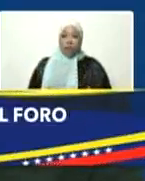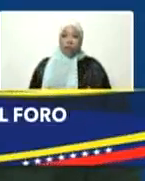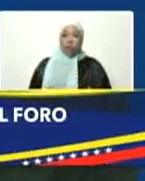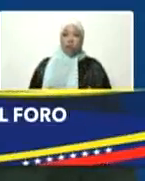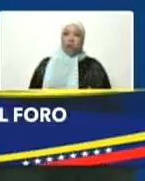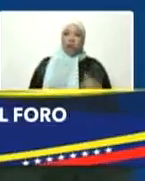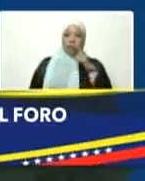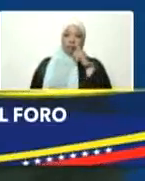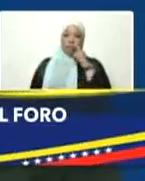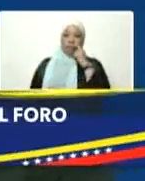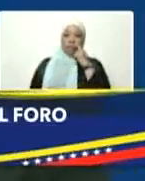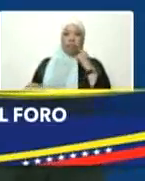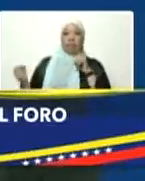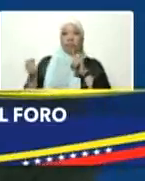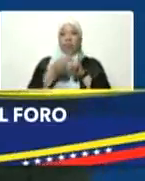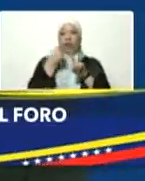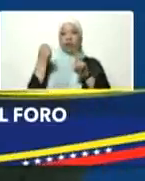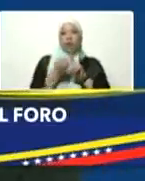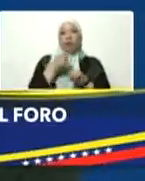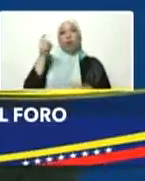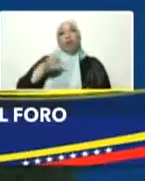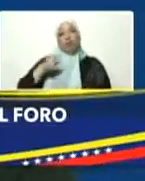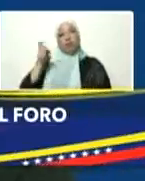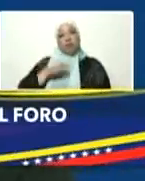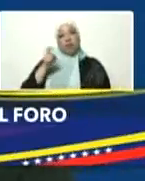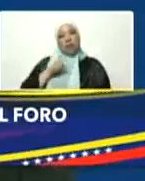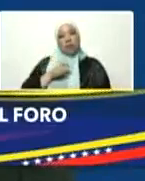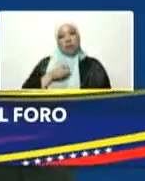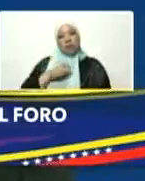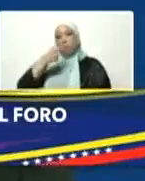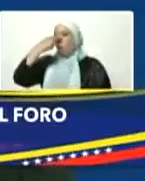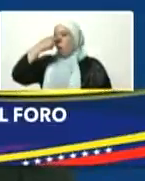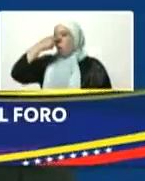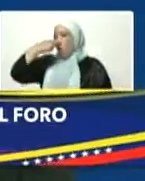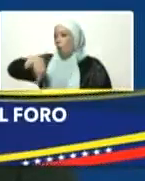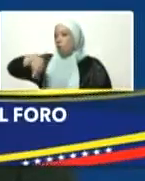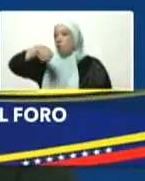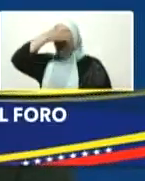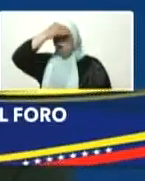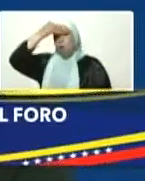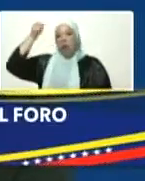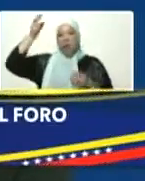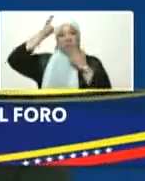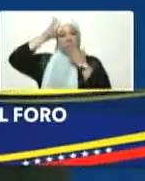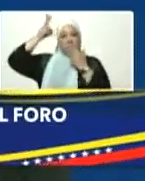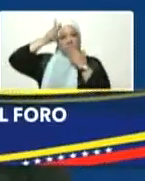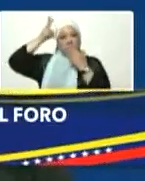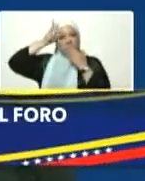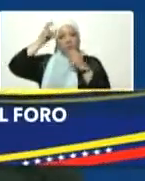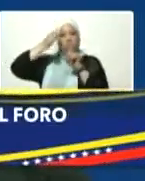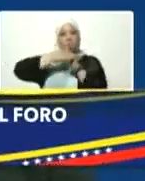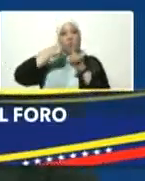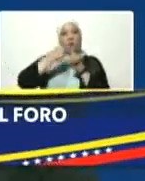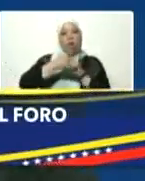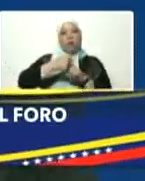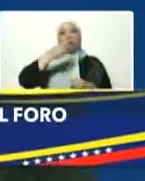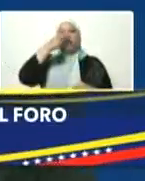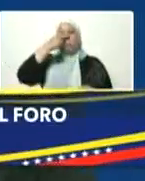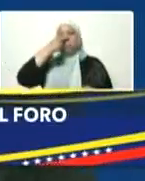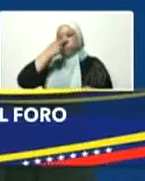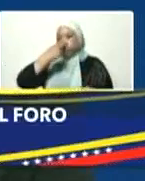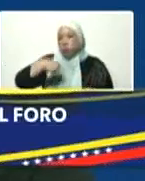su lucha por los más necesitados, su lucha por los olvidados, su lucha por los humildes, su